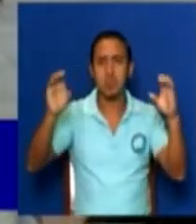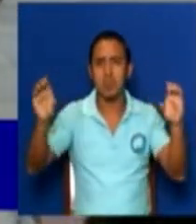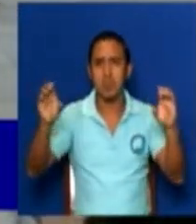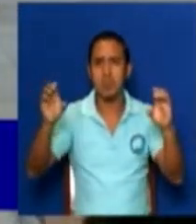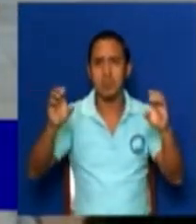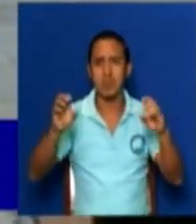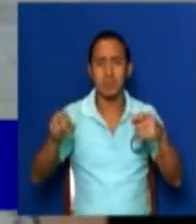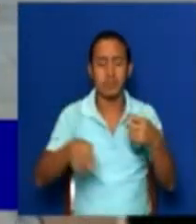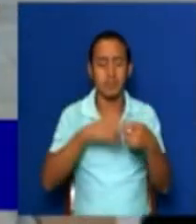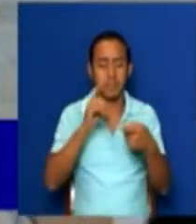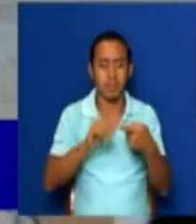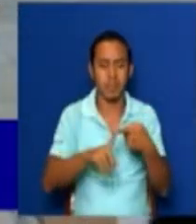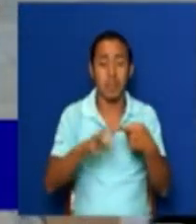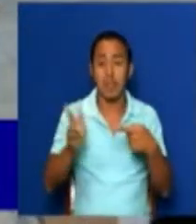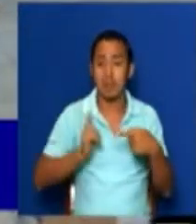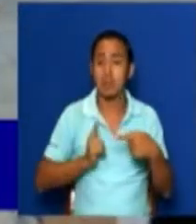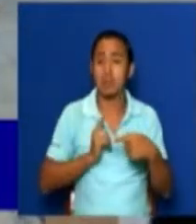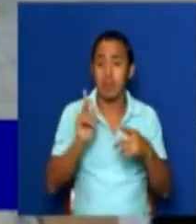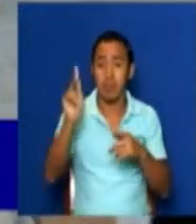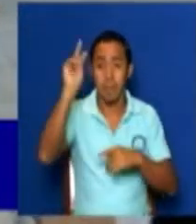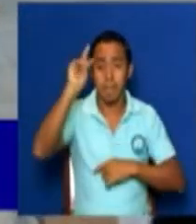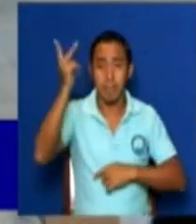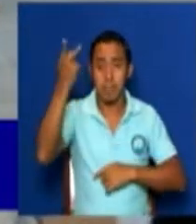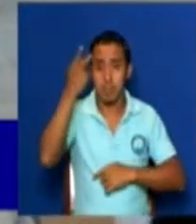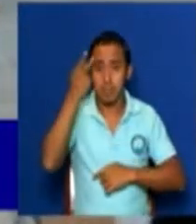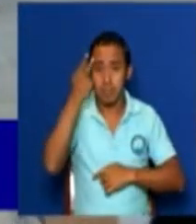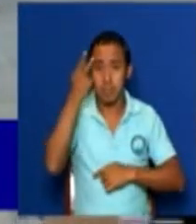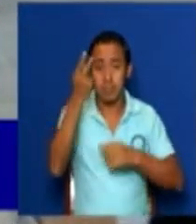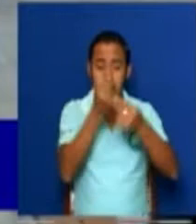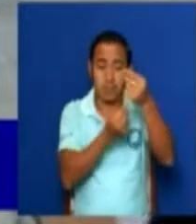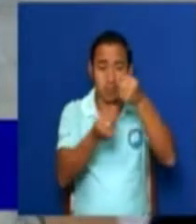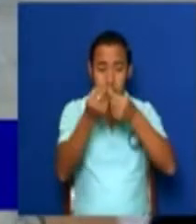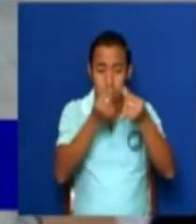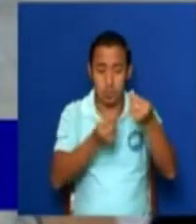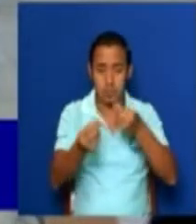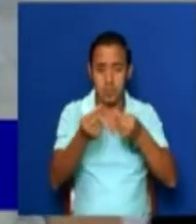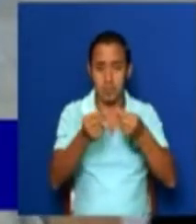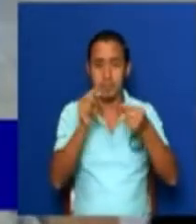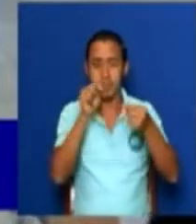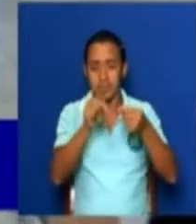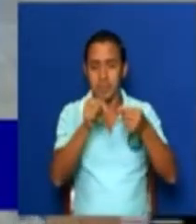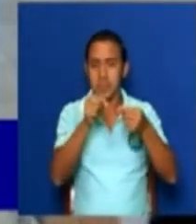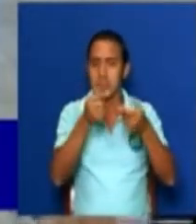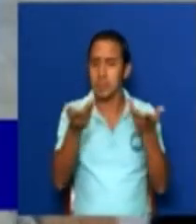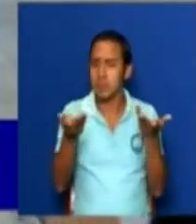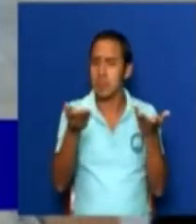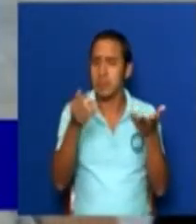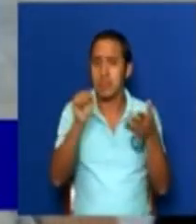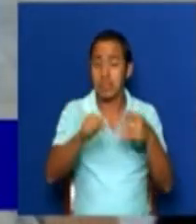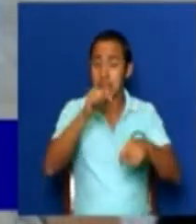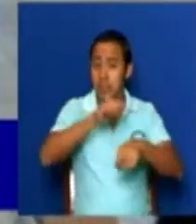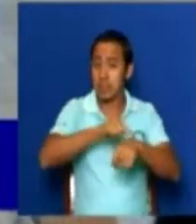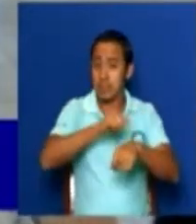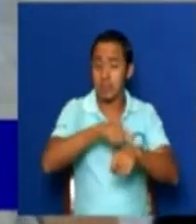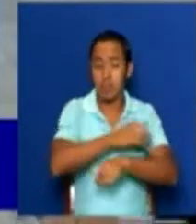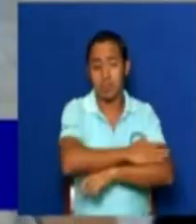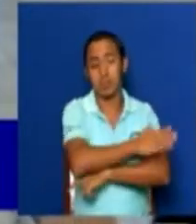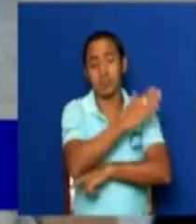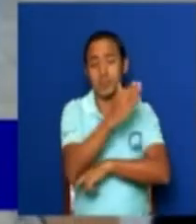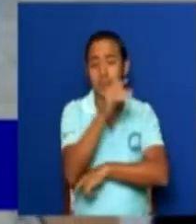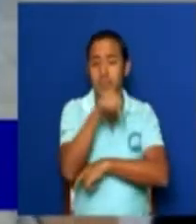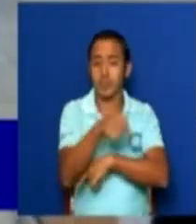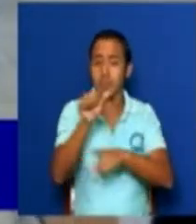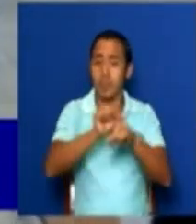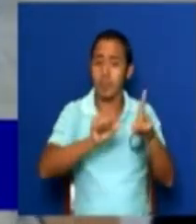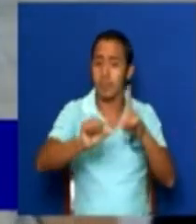Luego tenemos las políticas económicas y recursos. Aquí quiero destacar que en este periodo la Asamblea